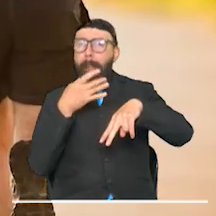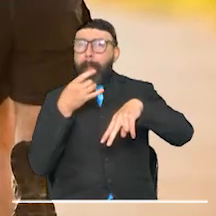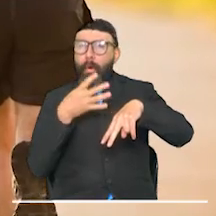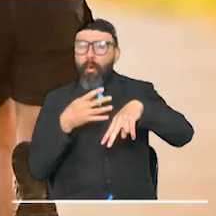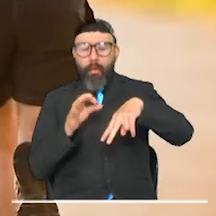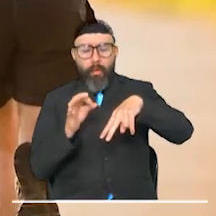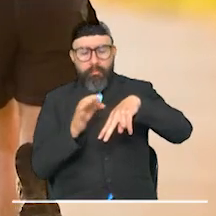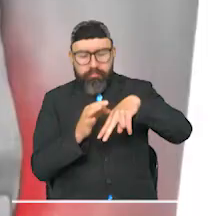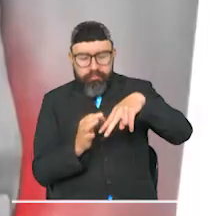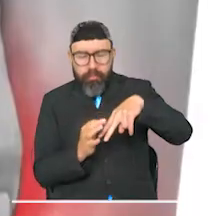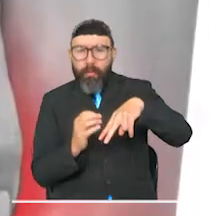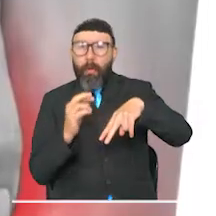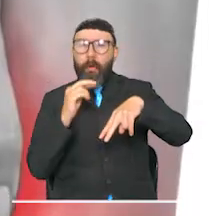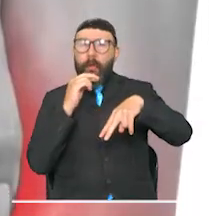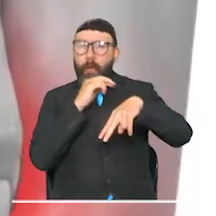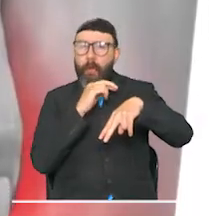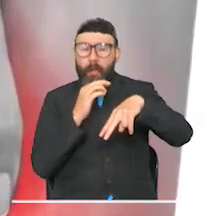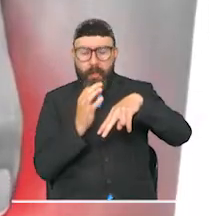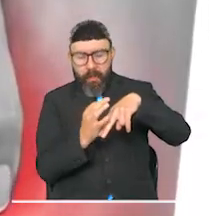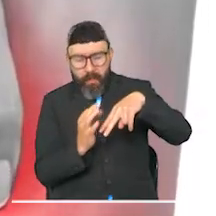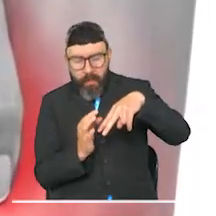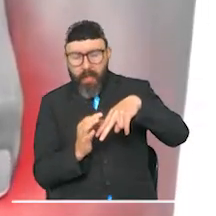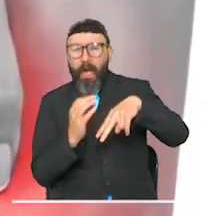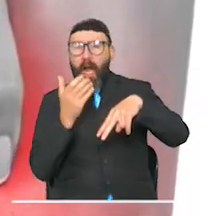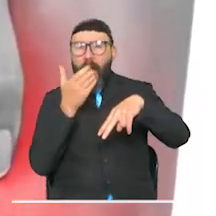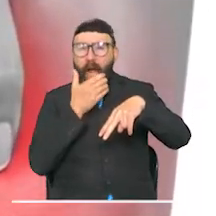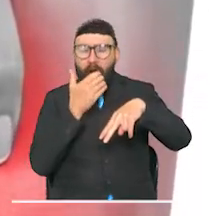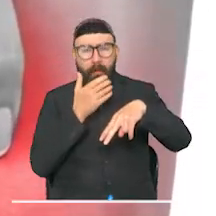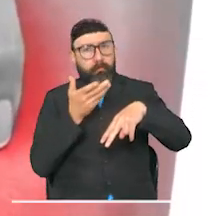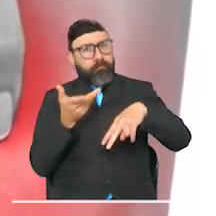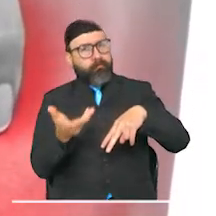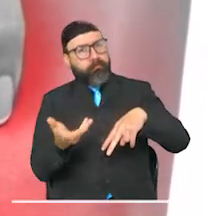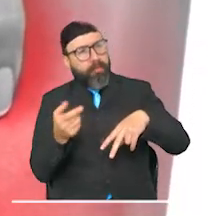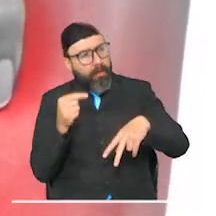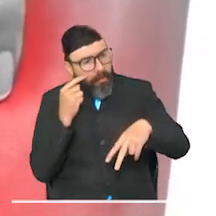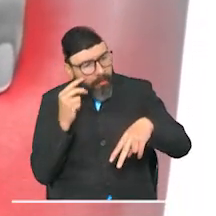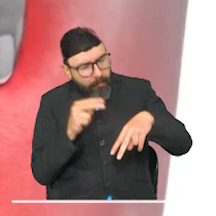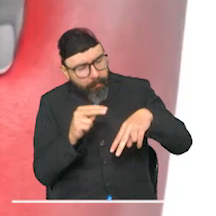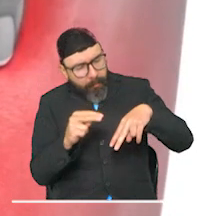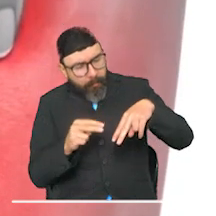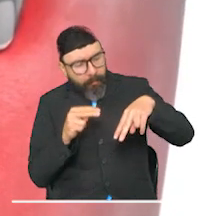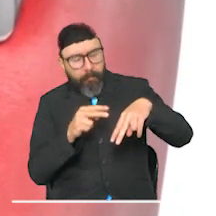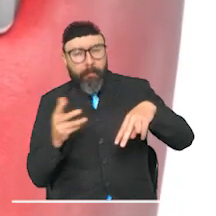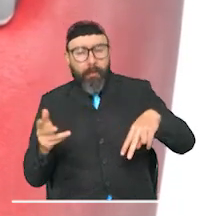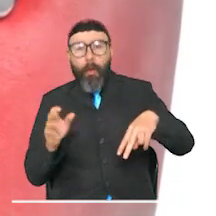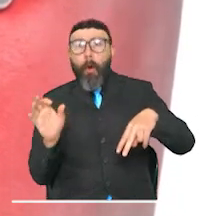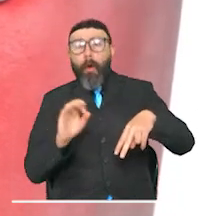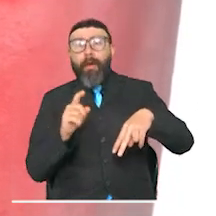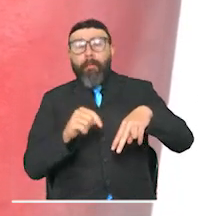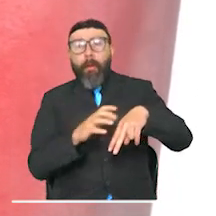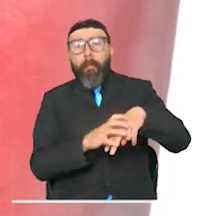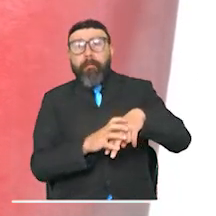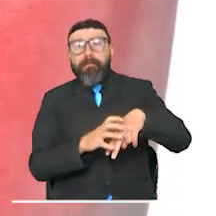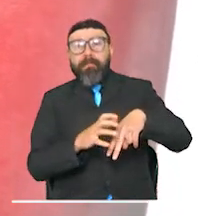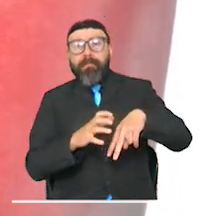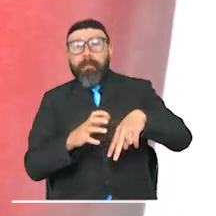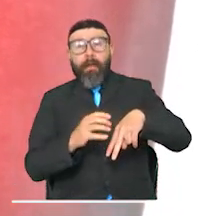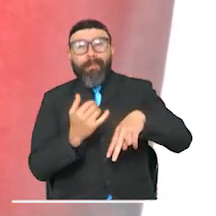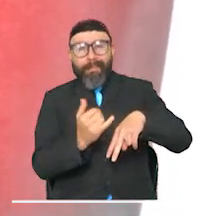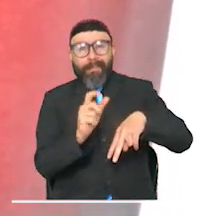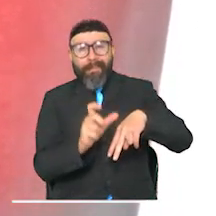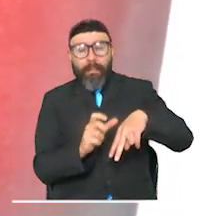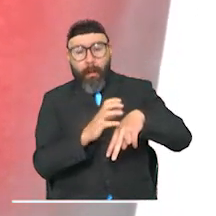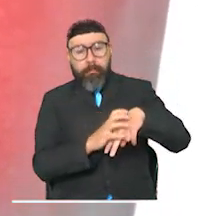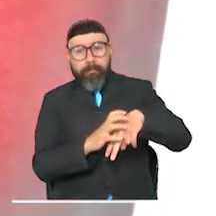enrojecimientos acompañados de calor y también puede haber edema edema es hinchazón